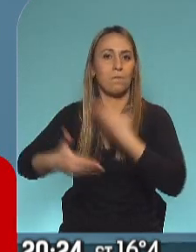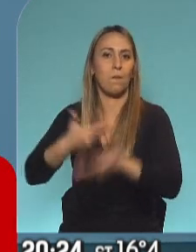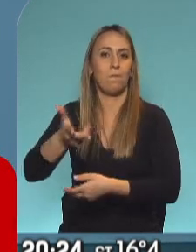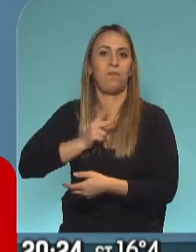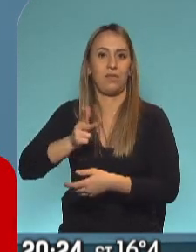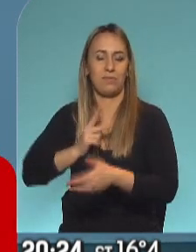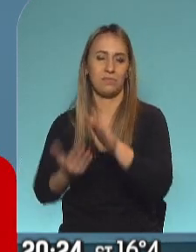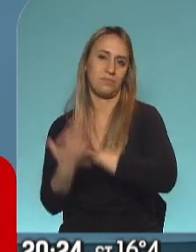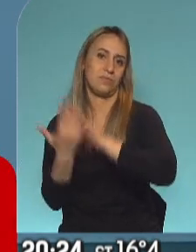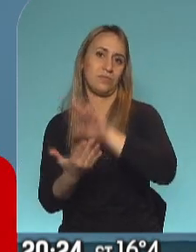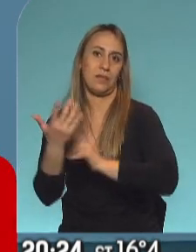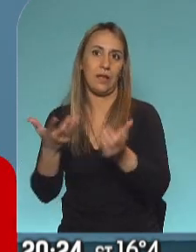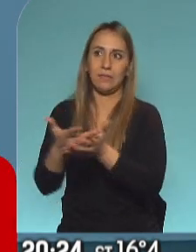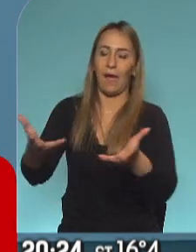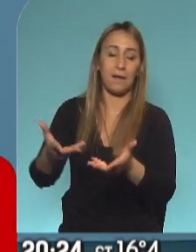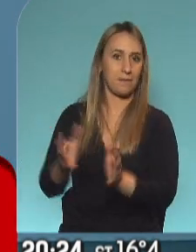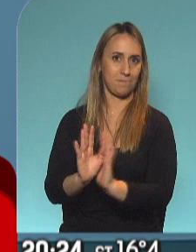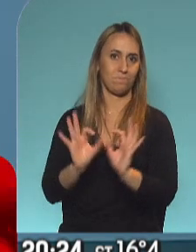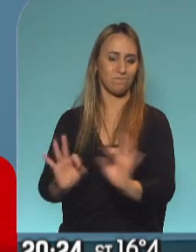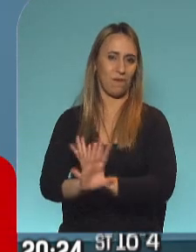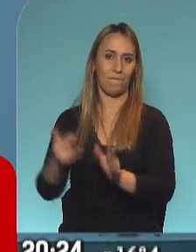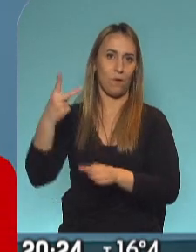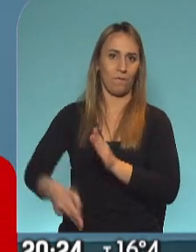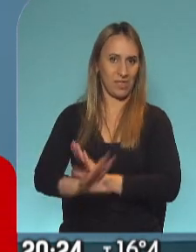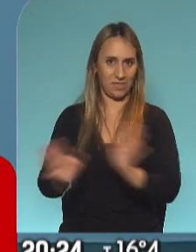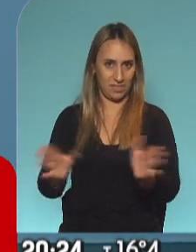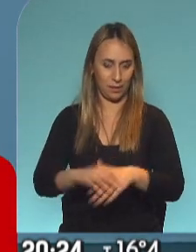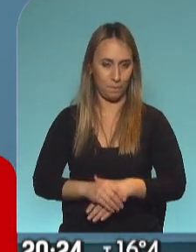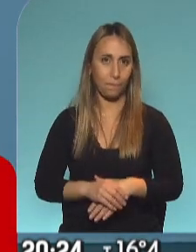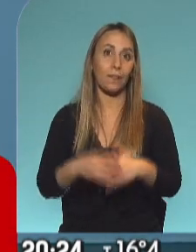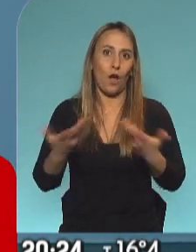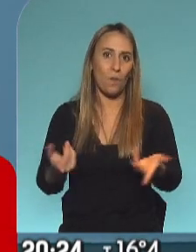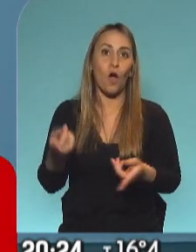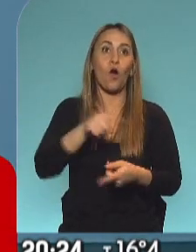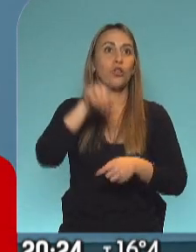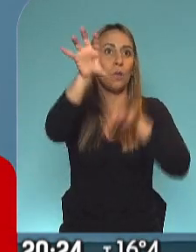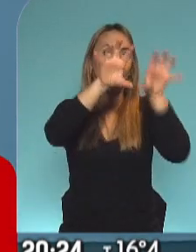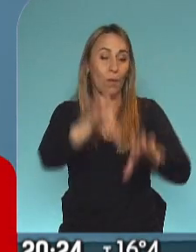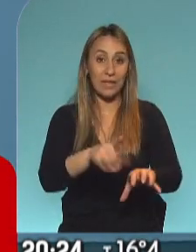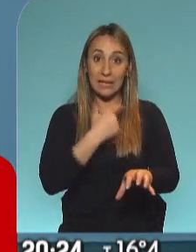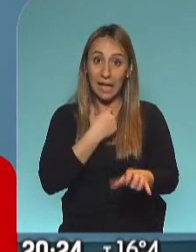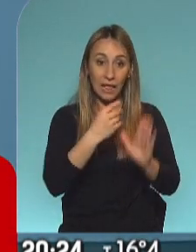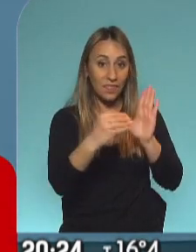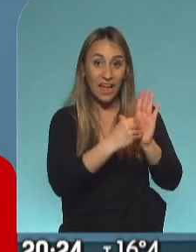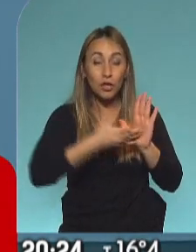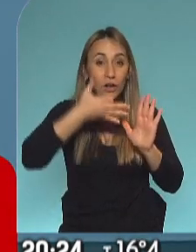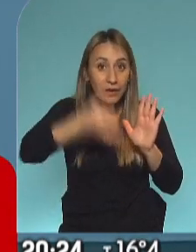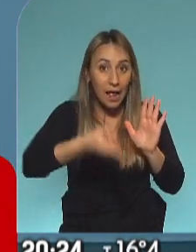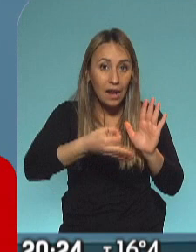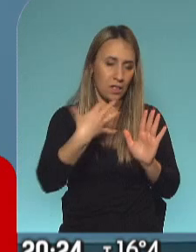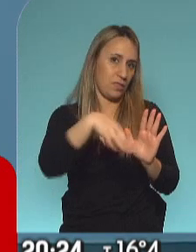¿no? Ministro, es lógico lo que usted dice, ¿no? Es decir, obviamente el resto de las provincias, si quieren tener el dato real, deberán